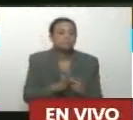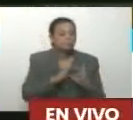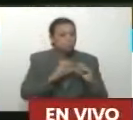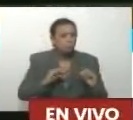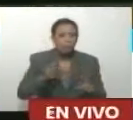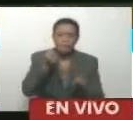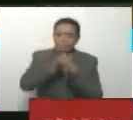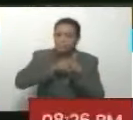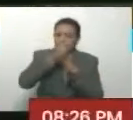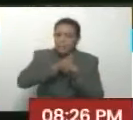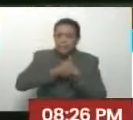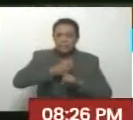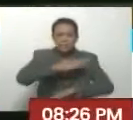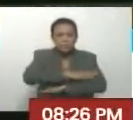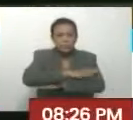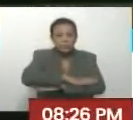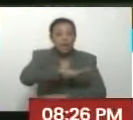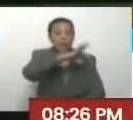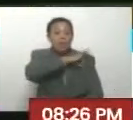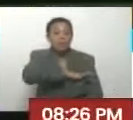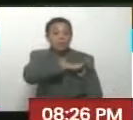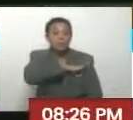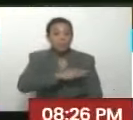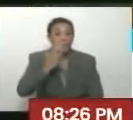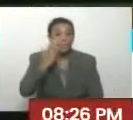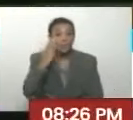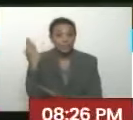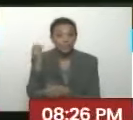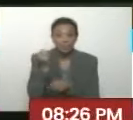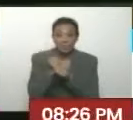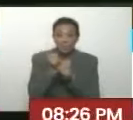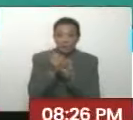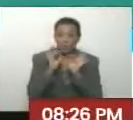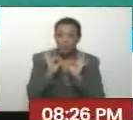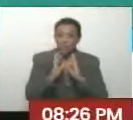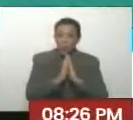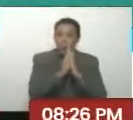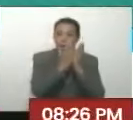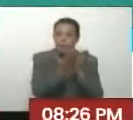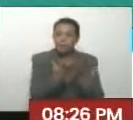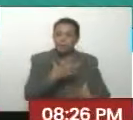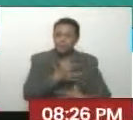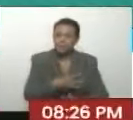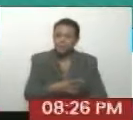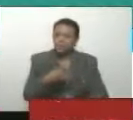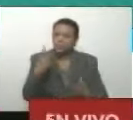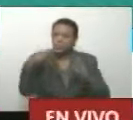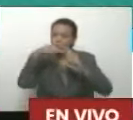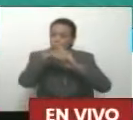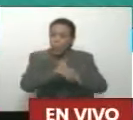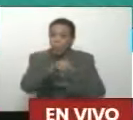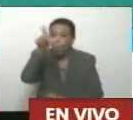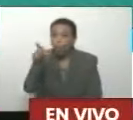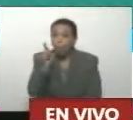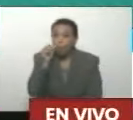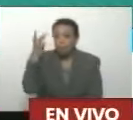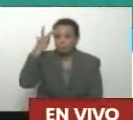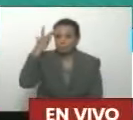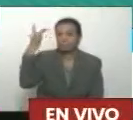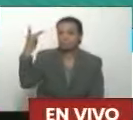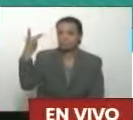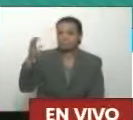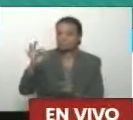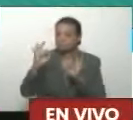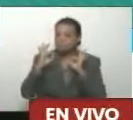lucha permanente. Aquí está, mira, este trabajo, bien interesante, de tanto. Es un hombre con una capacidad,